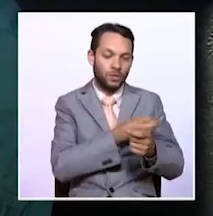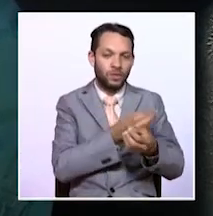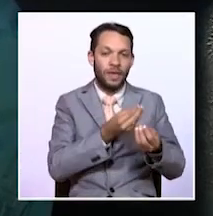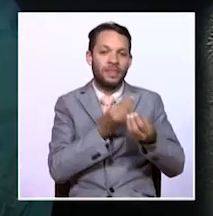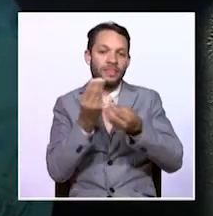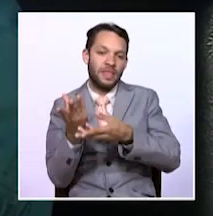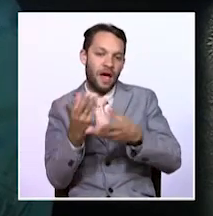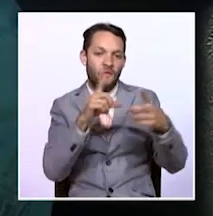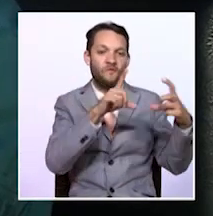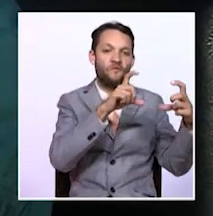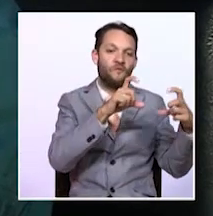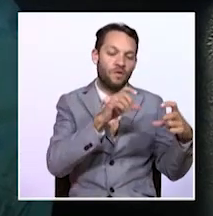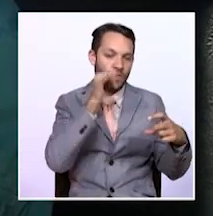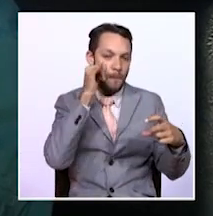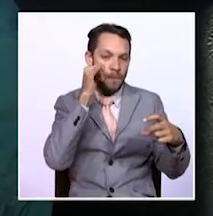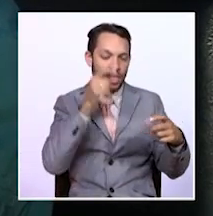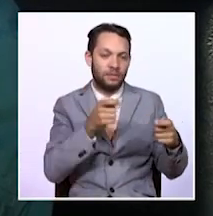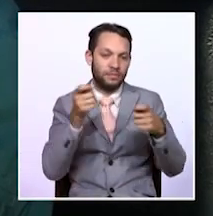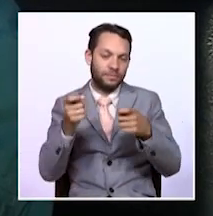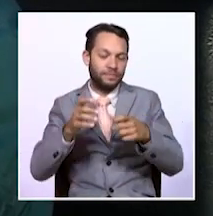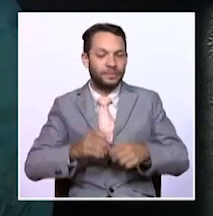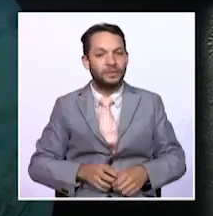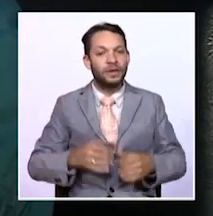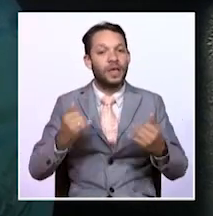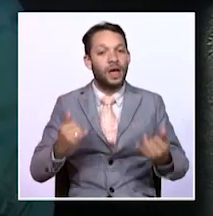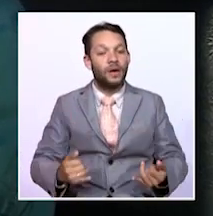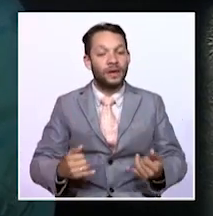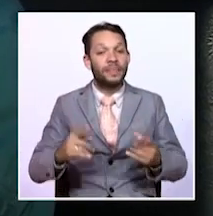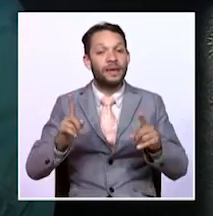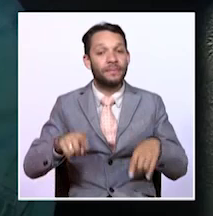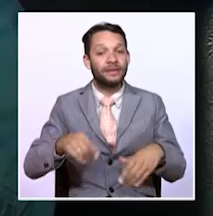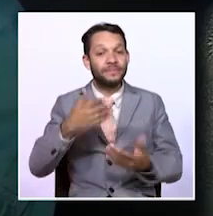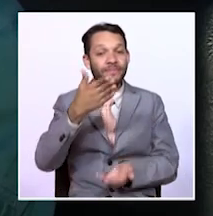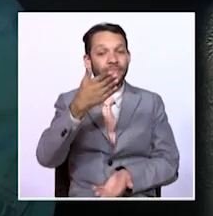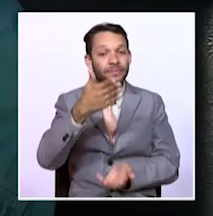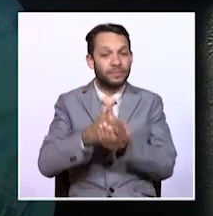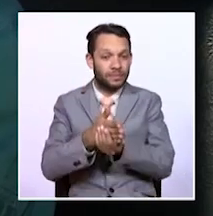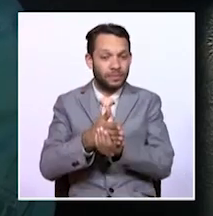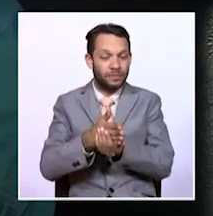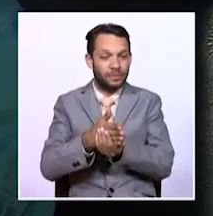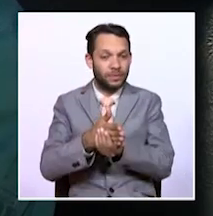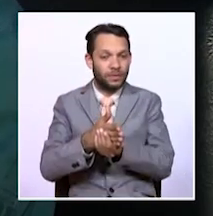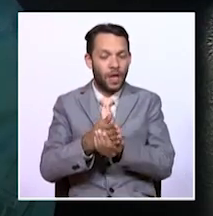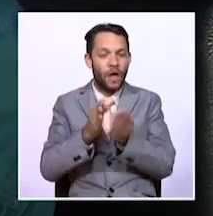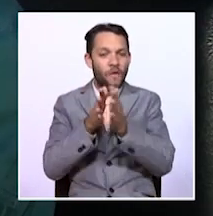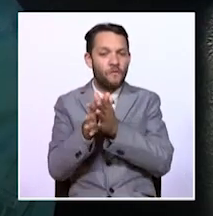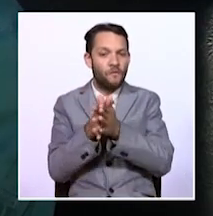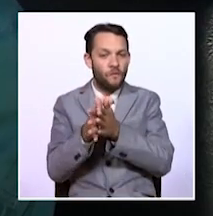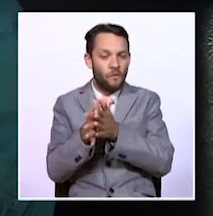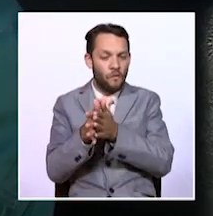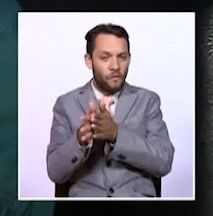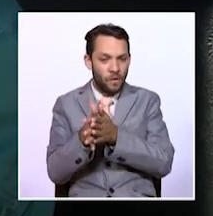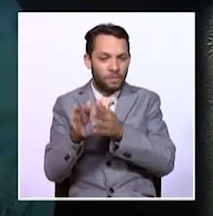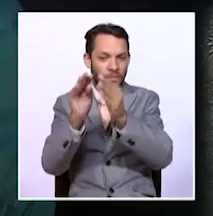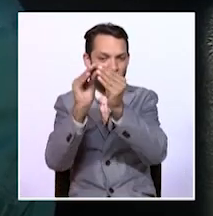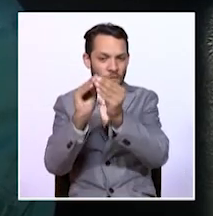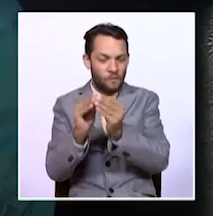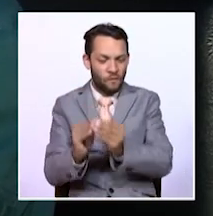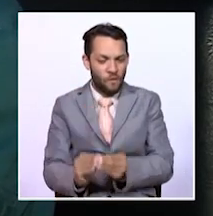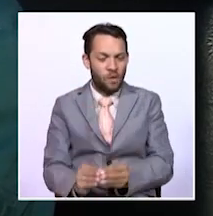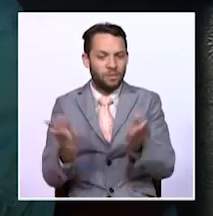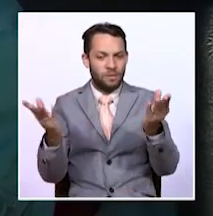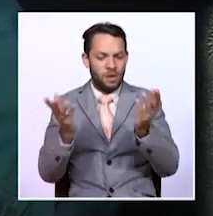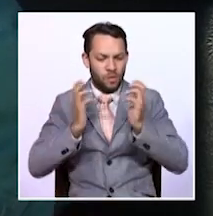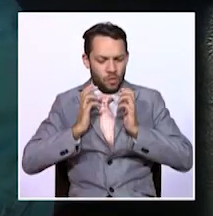es adicional, nosotros les entregamos una carpetica con todo el informe anatómico del bebé, de todos sus órganos.